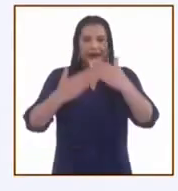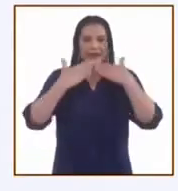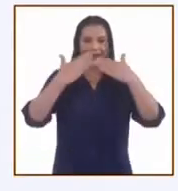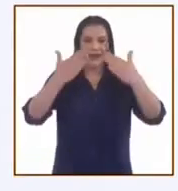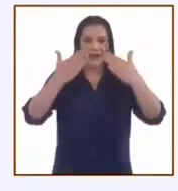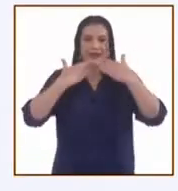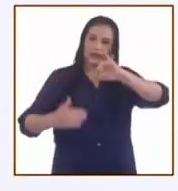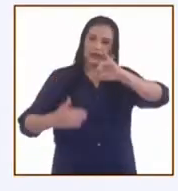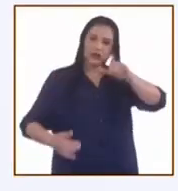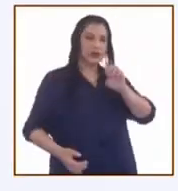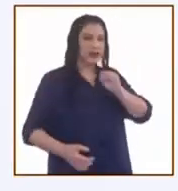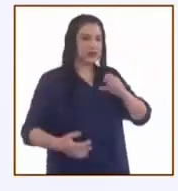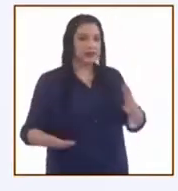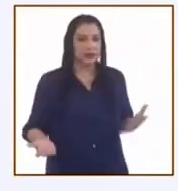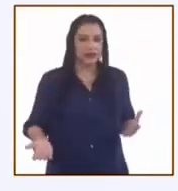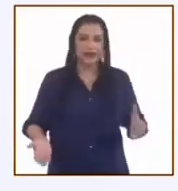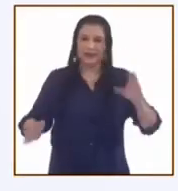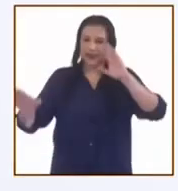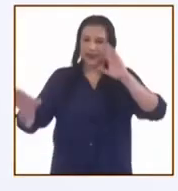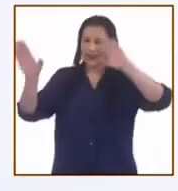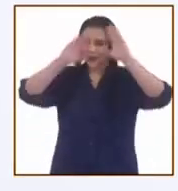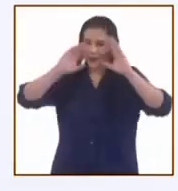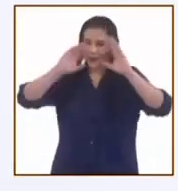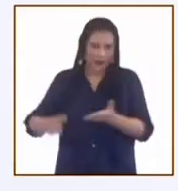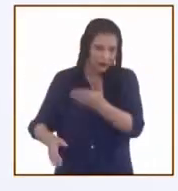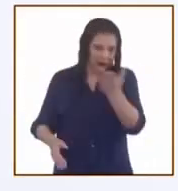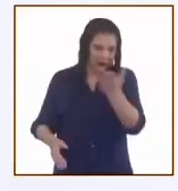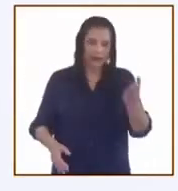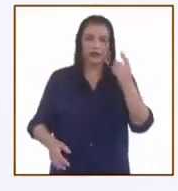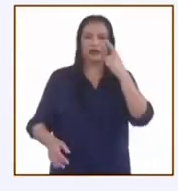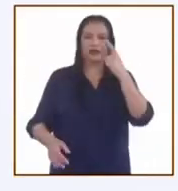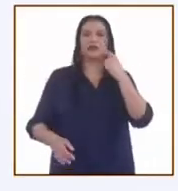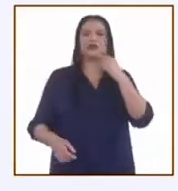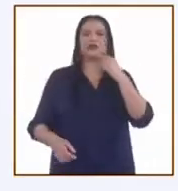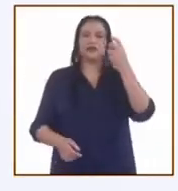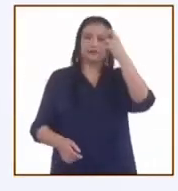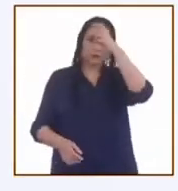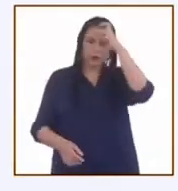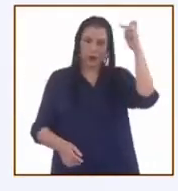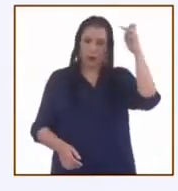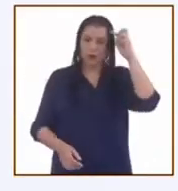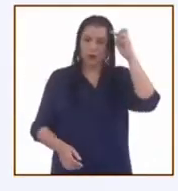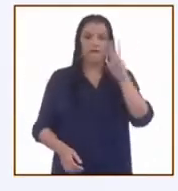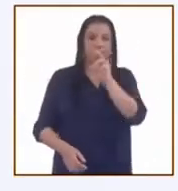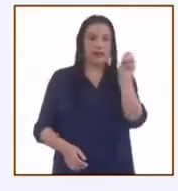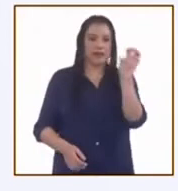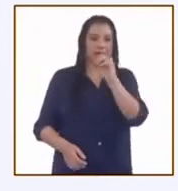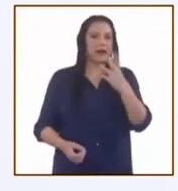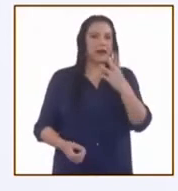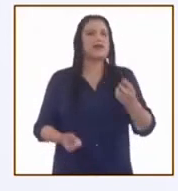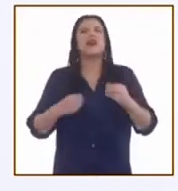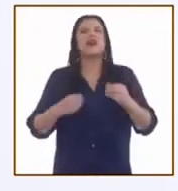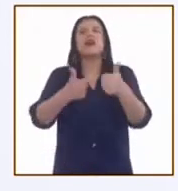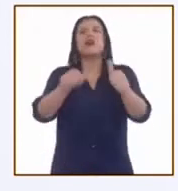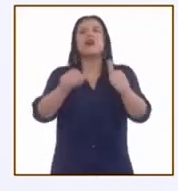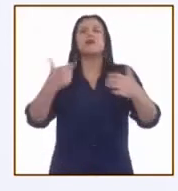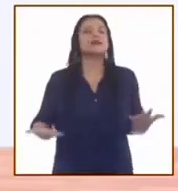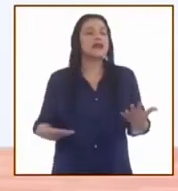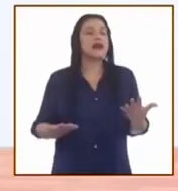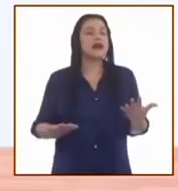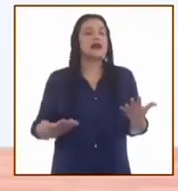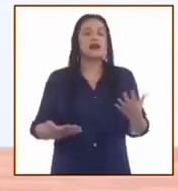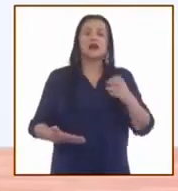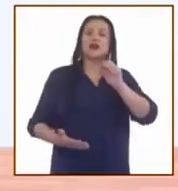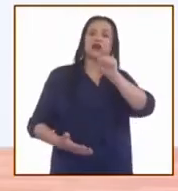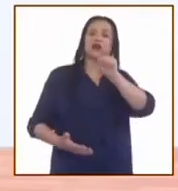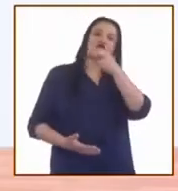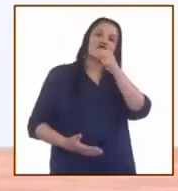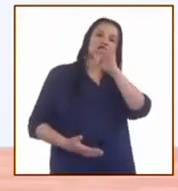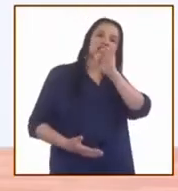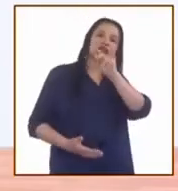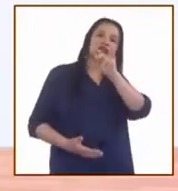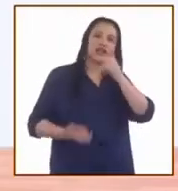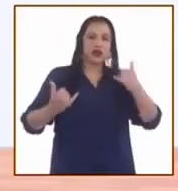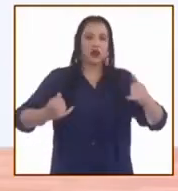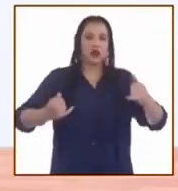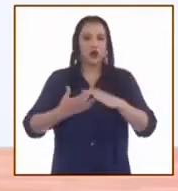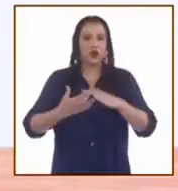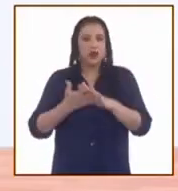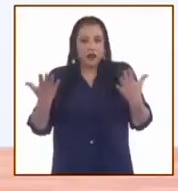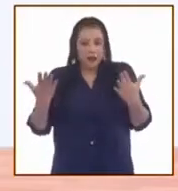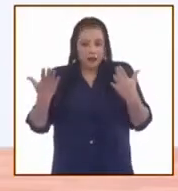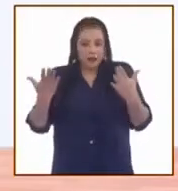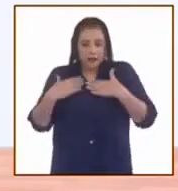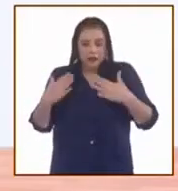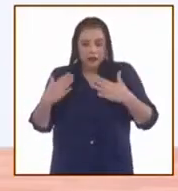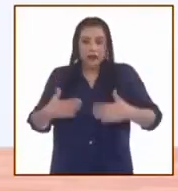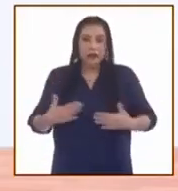Gracias, Junior y Stephanie. Hola chicas y chicos de la Promo 2020. ¿Cómo están? Soy Shinichi y hoy vamos a mover